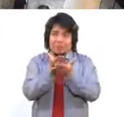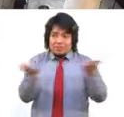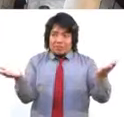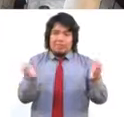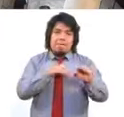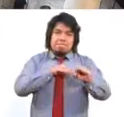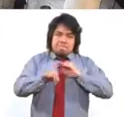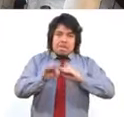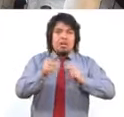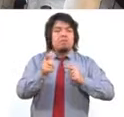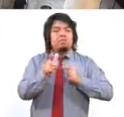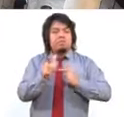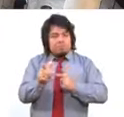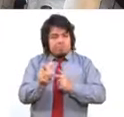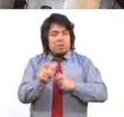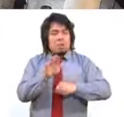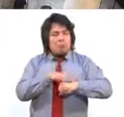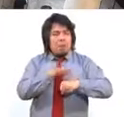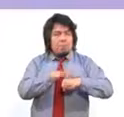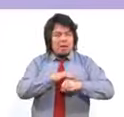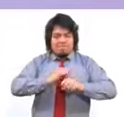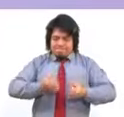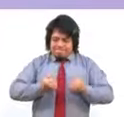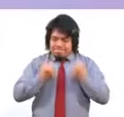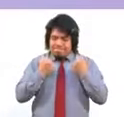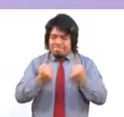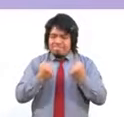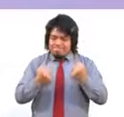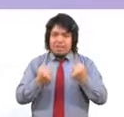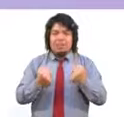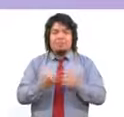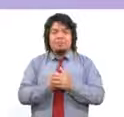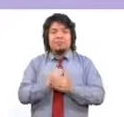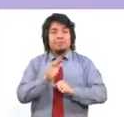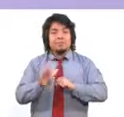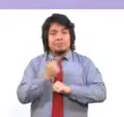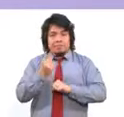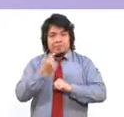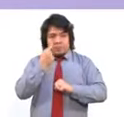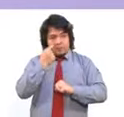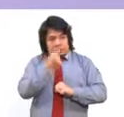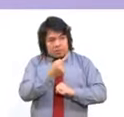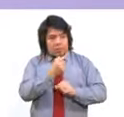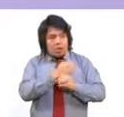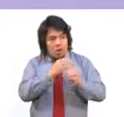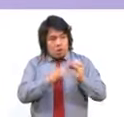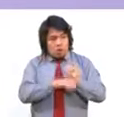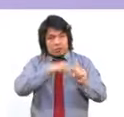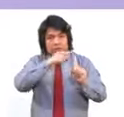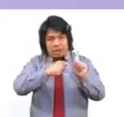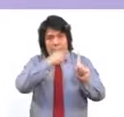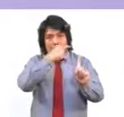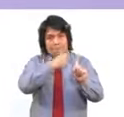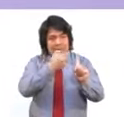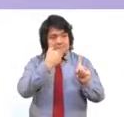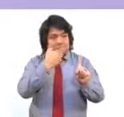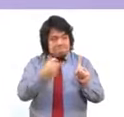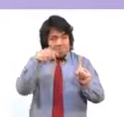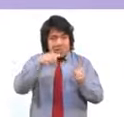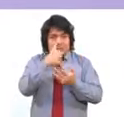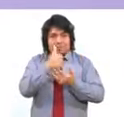que trabajen más y más duro, porque en la medida que veamos ejemplos como el que vemos en la Ciudad de